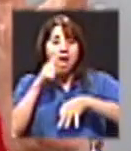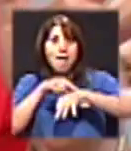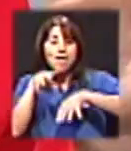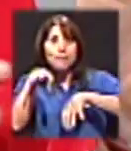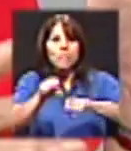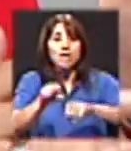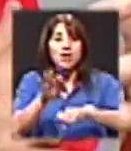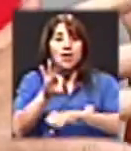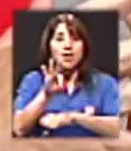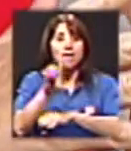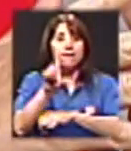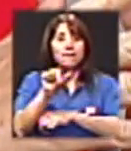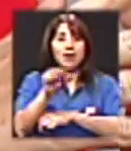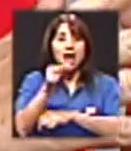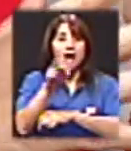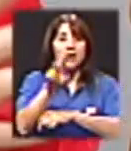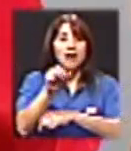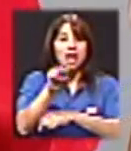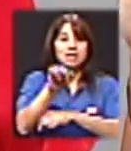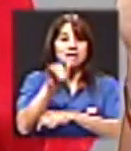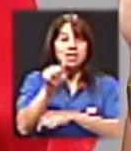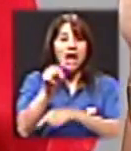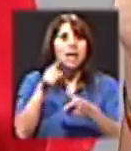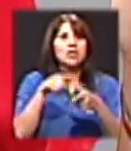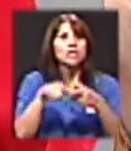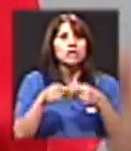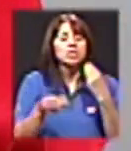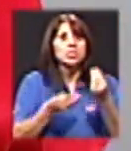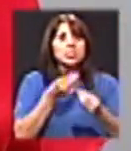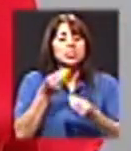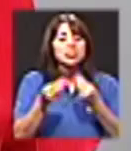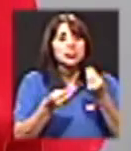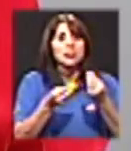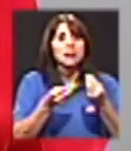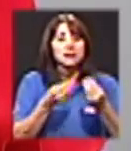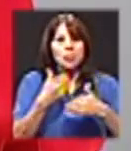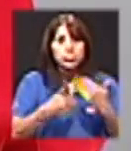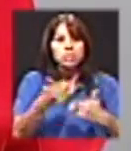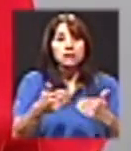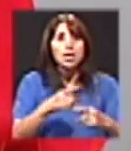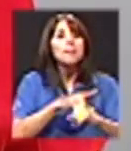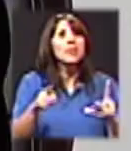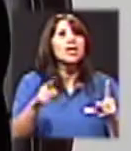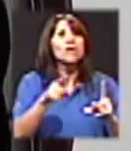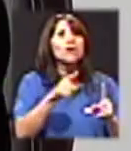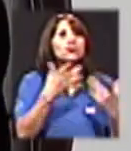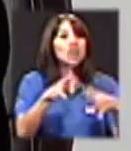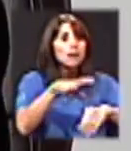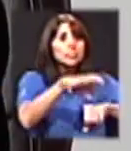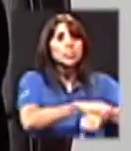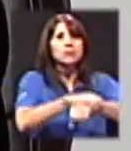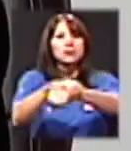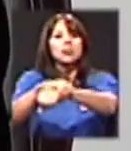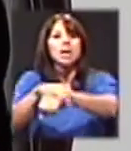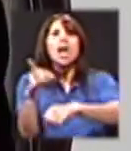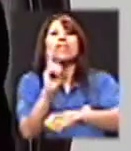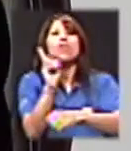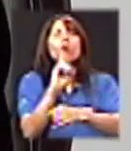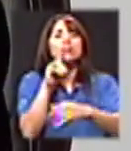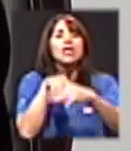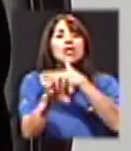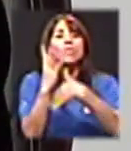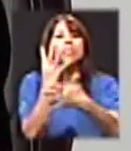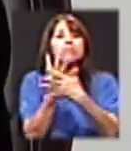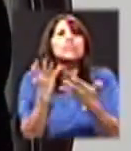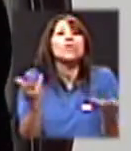libertad y se les olvidó el final, a dónde los íbamos a meter, ¿verdad? Entonces, no, y usted